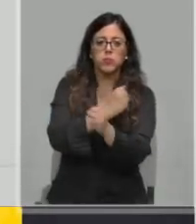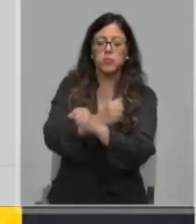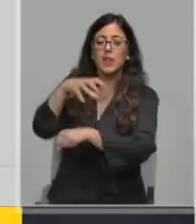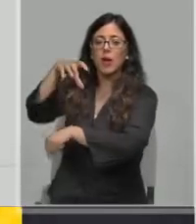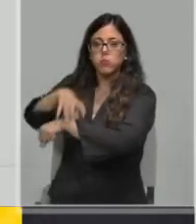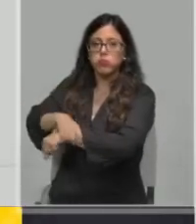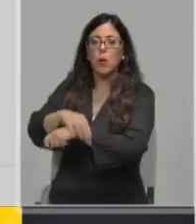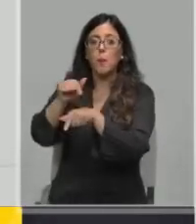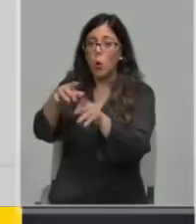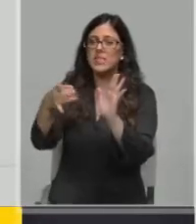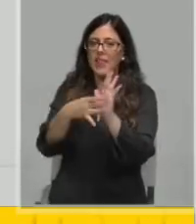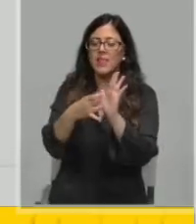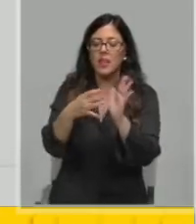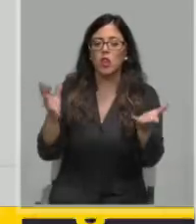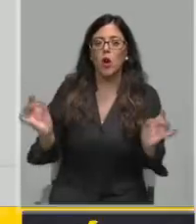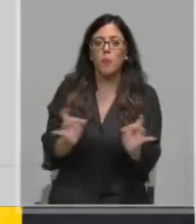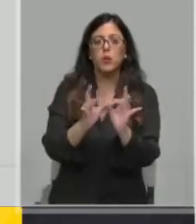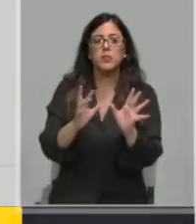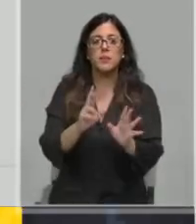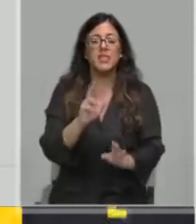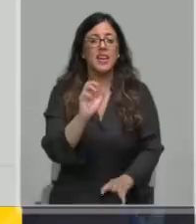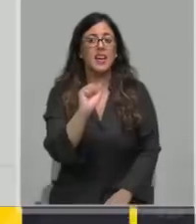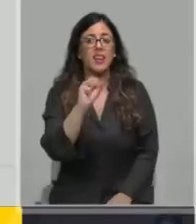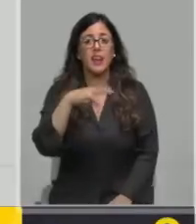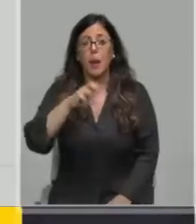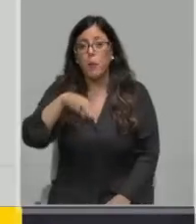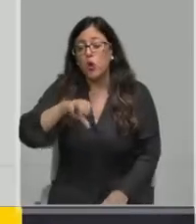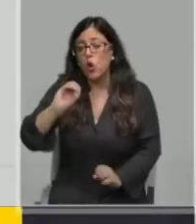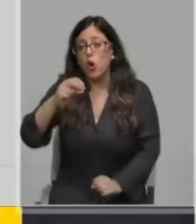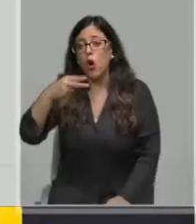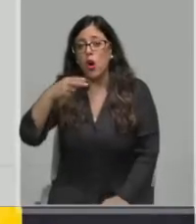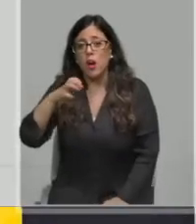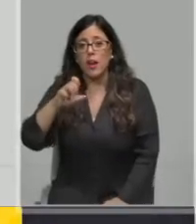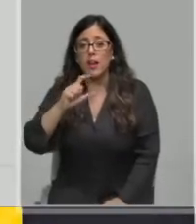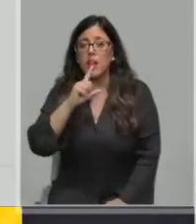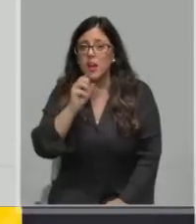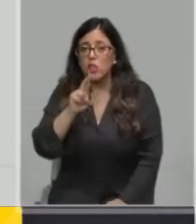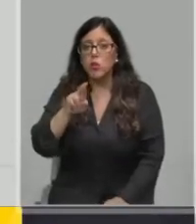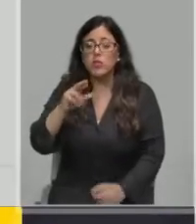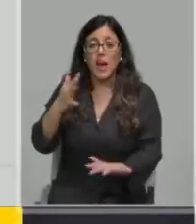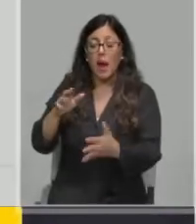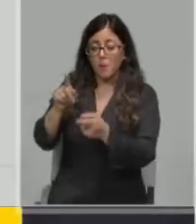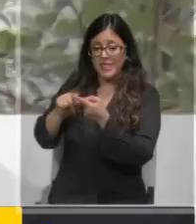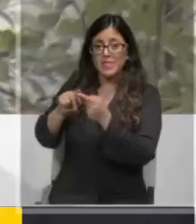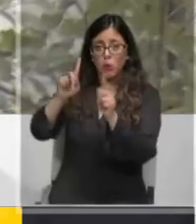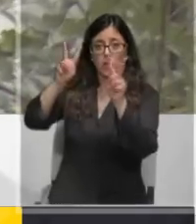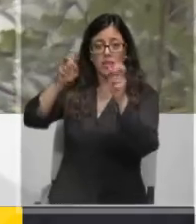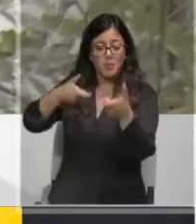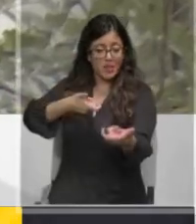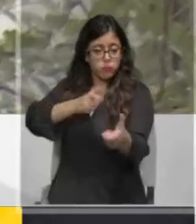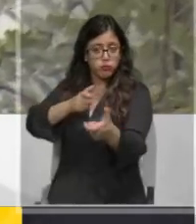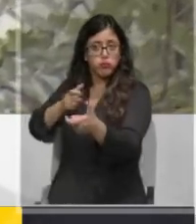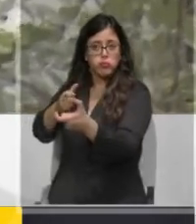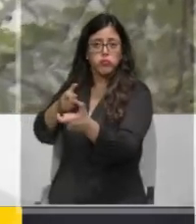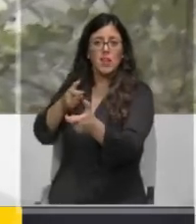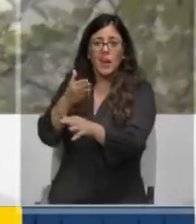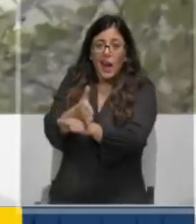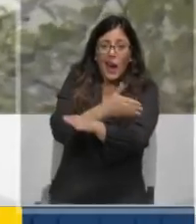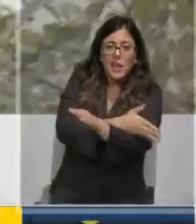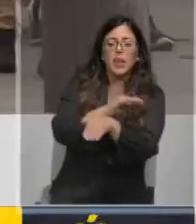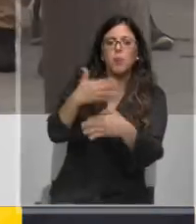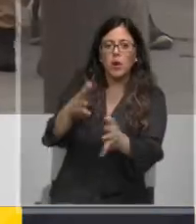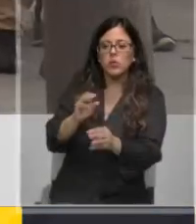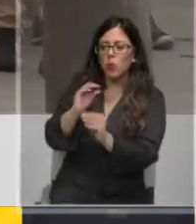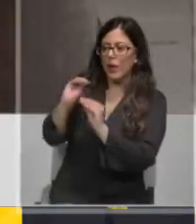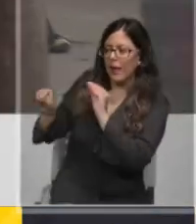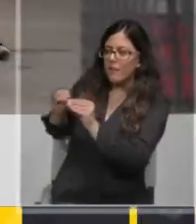homicidio frustrado probablemente Ramón Héctor por haber participado en esta bala seria previa que da aviso finalmente a carabineros y que es la